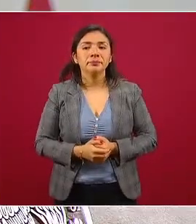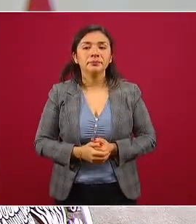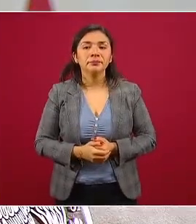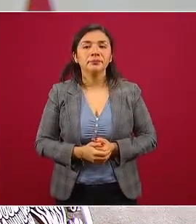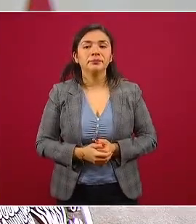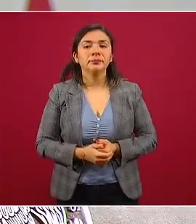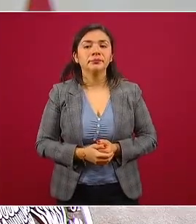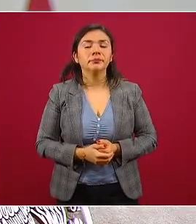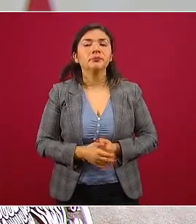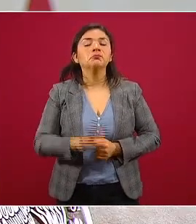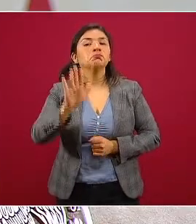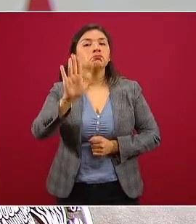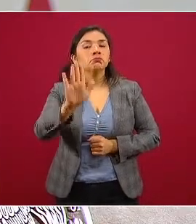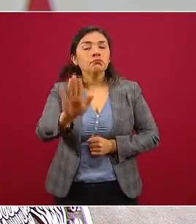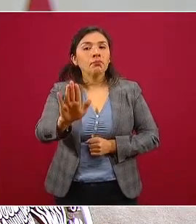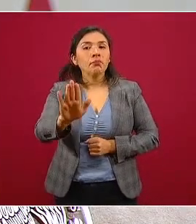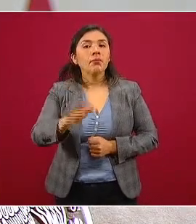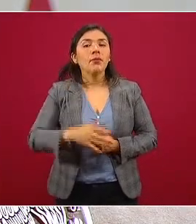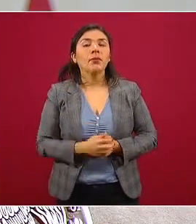nada más